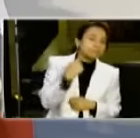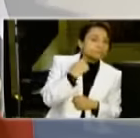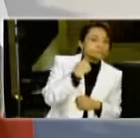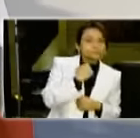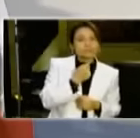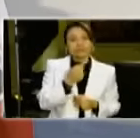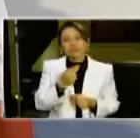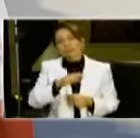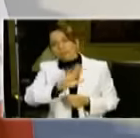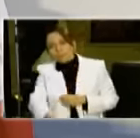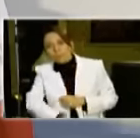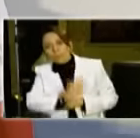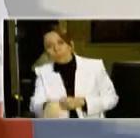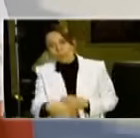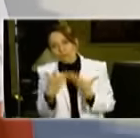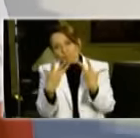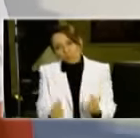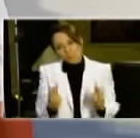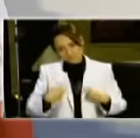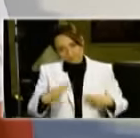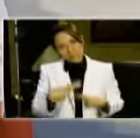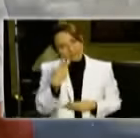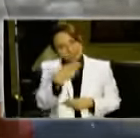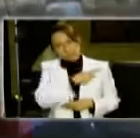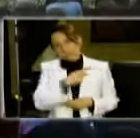seres humanos que en Irak o en Siria.